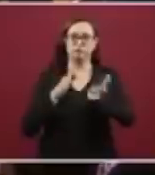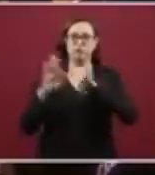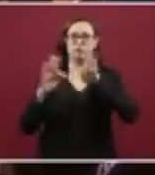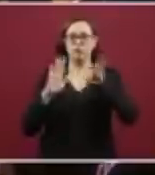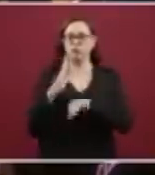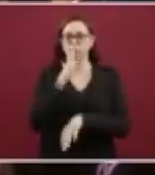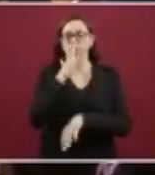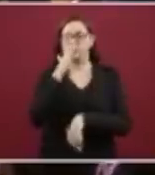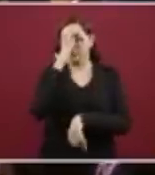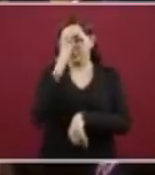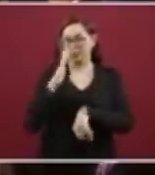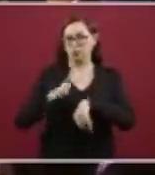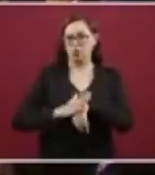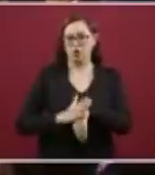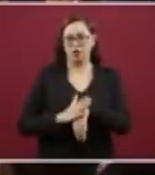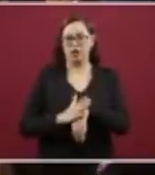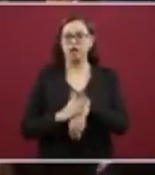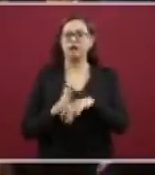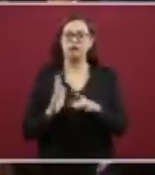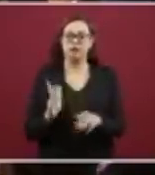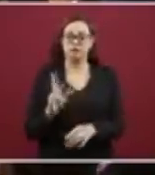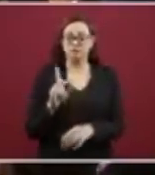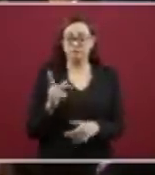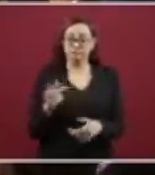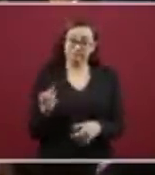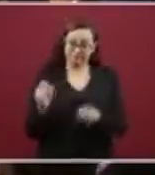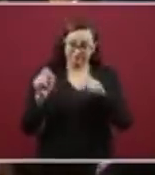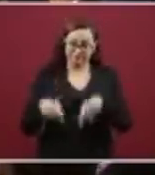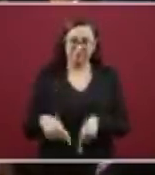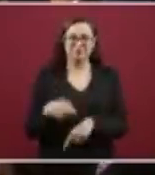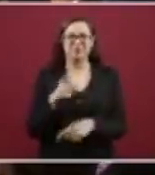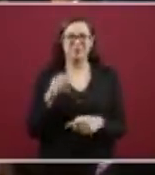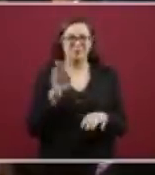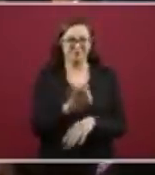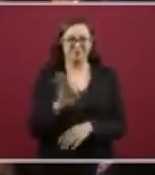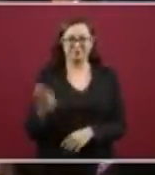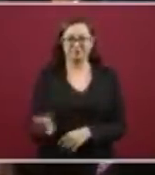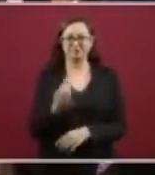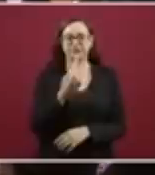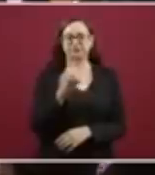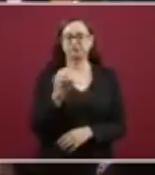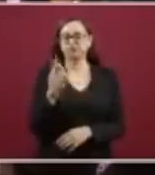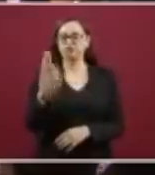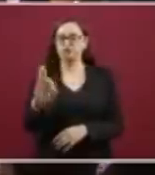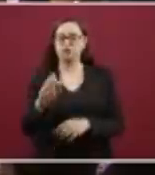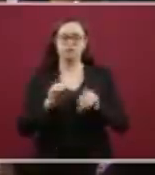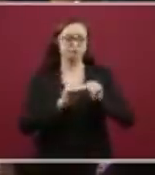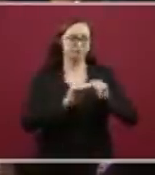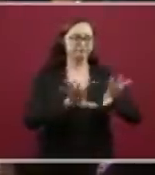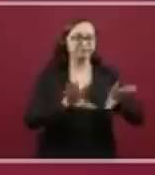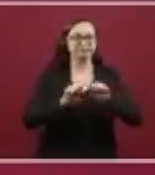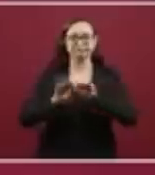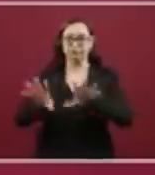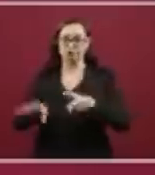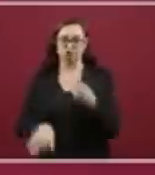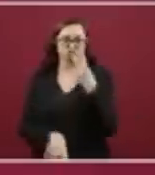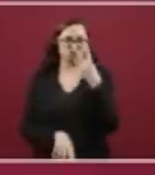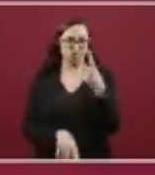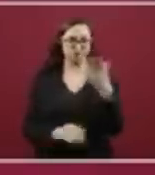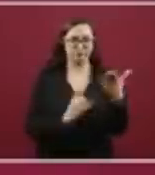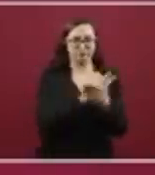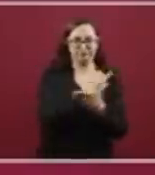esté publicándose en el Diario Oficial de la Federación dos decretos. Uno, que